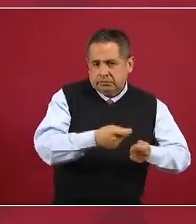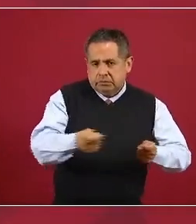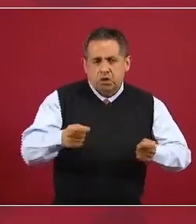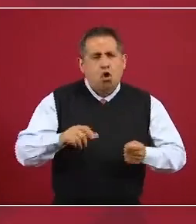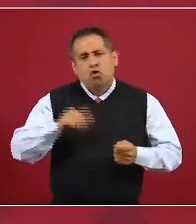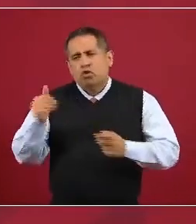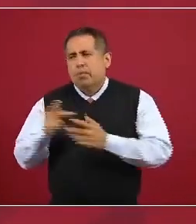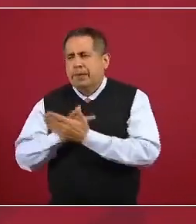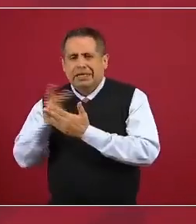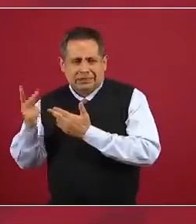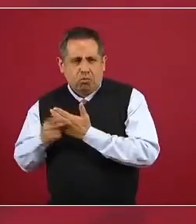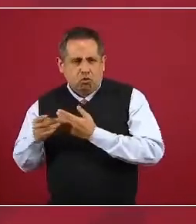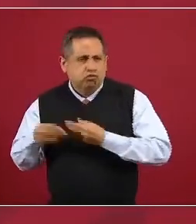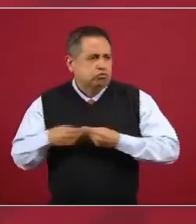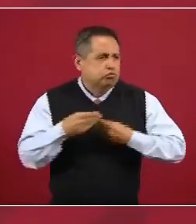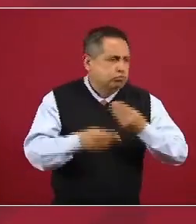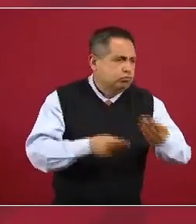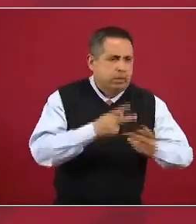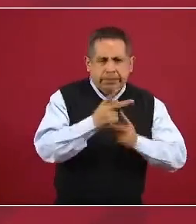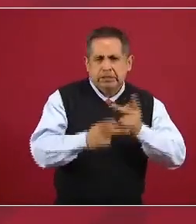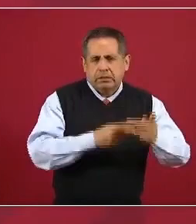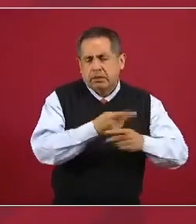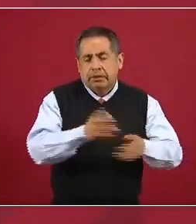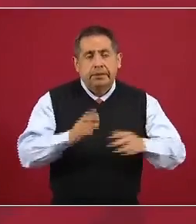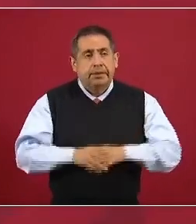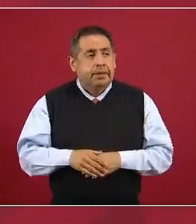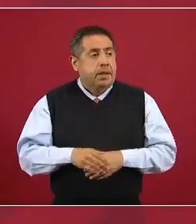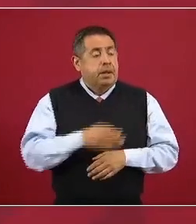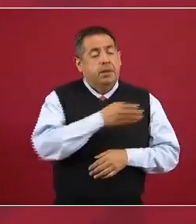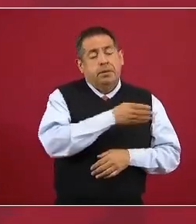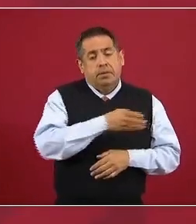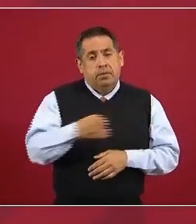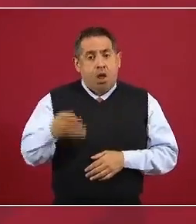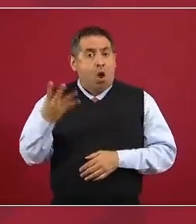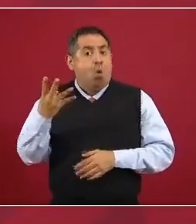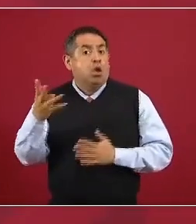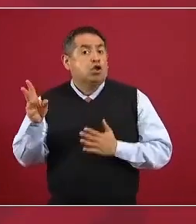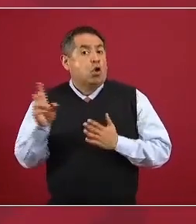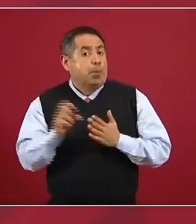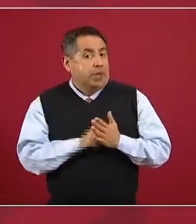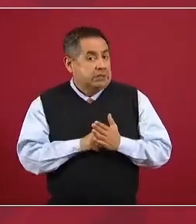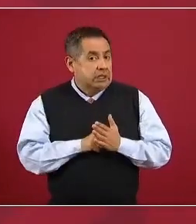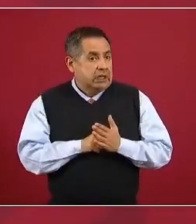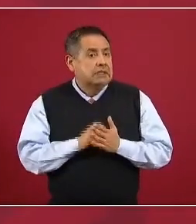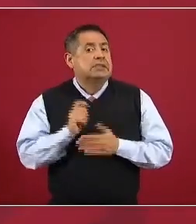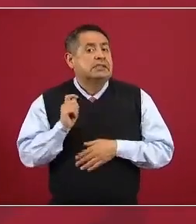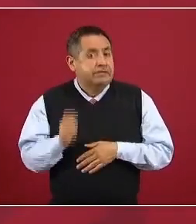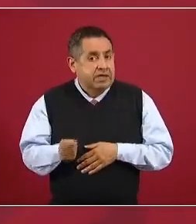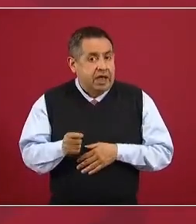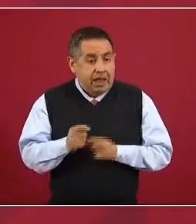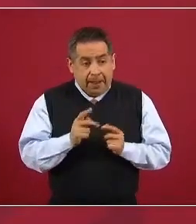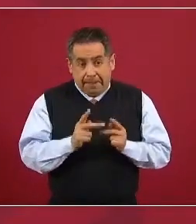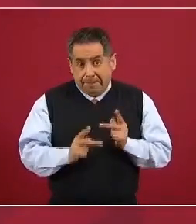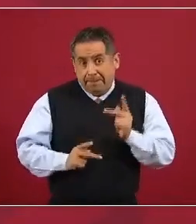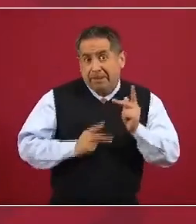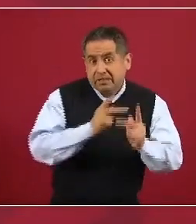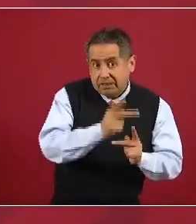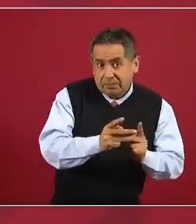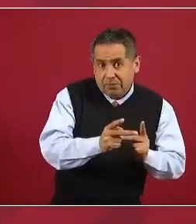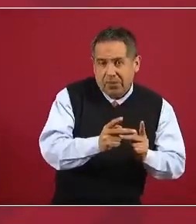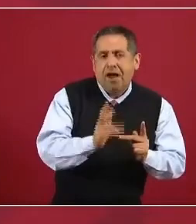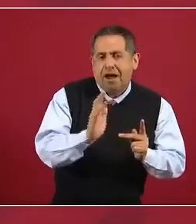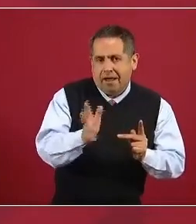otros créditos en otra modalidad, ya han pasado 4 meses y eso significa que los primeros que recibieron el